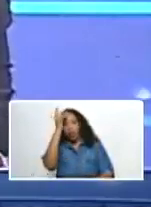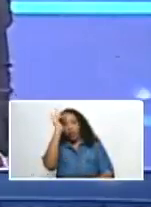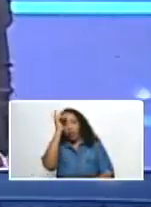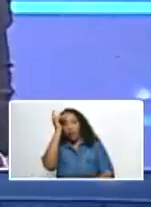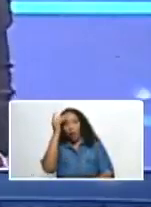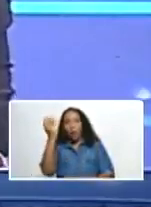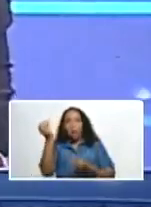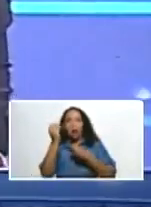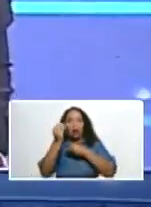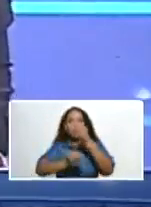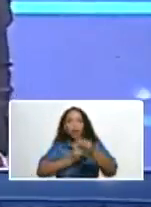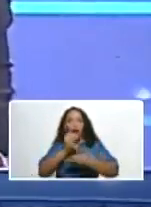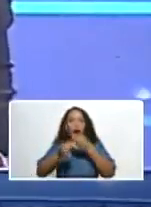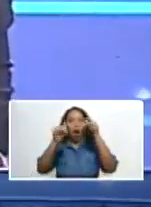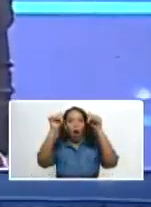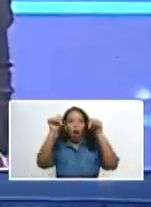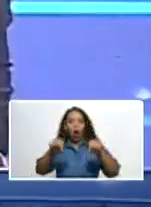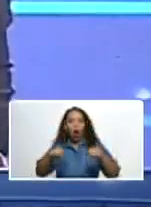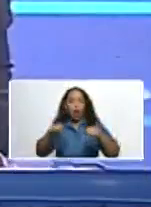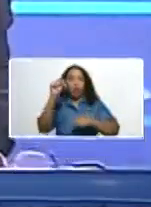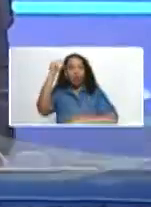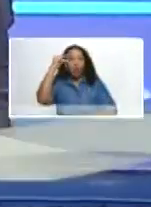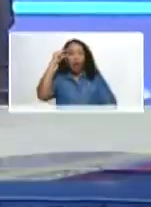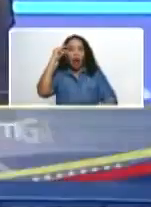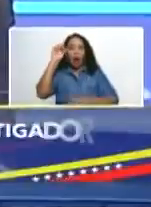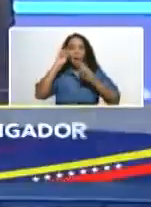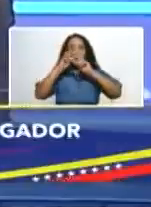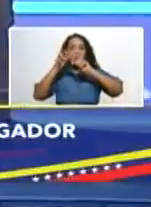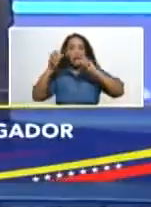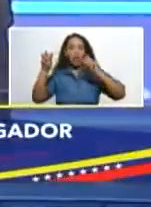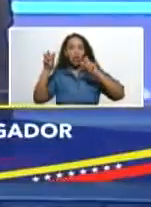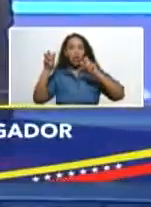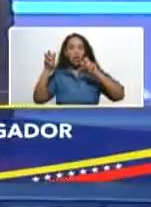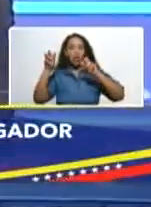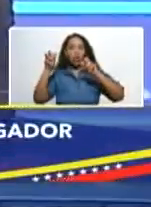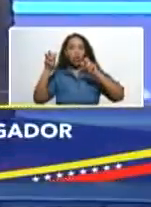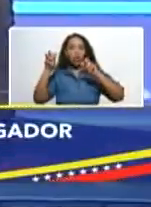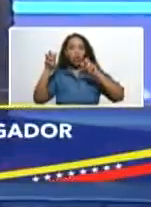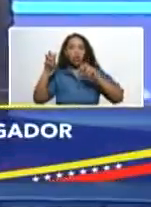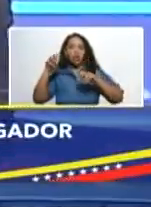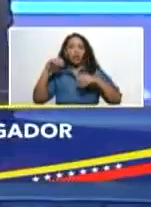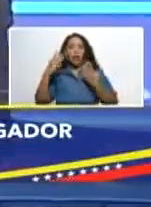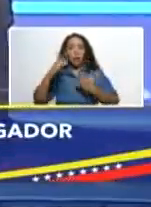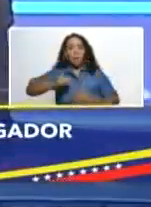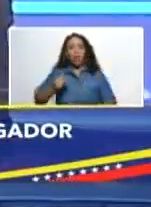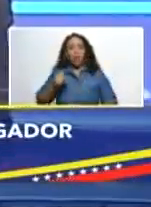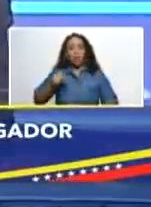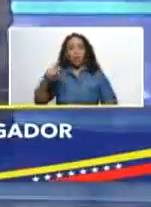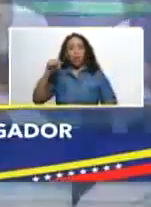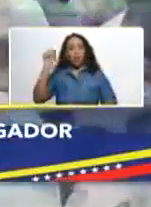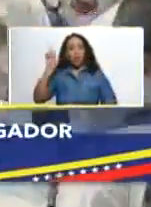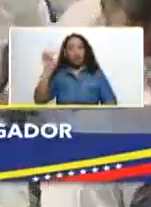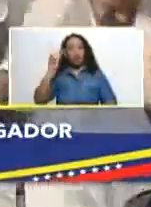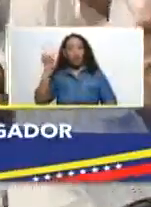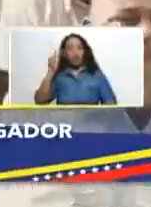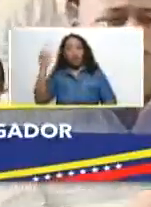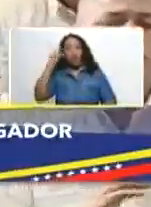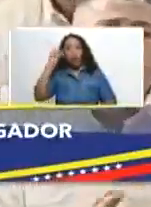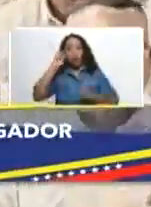para que sea a partir de hoy el Día del Investigador Criminal de las Policías de Venezuela. Día